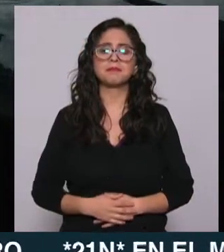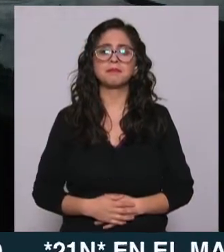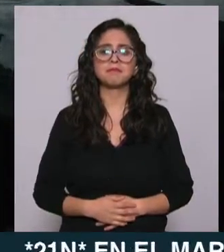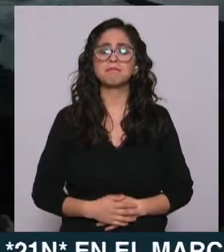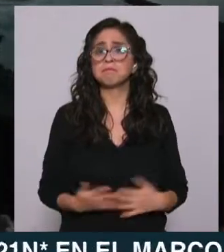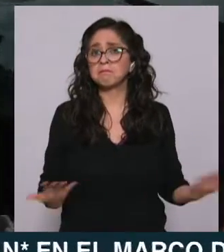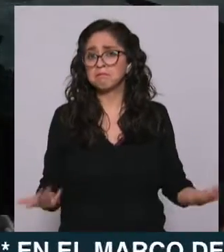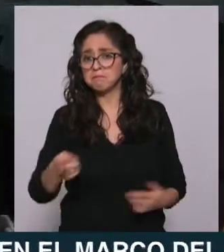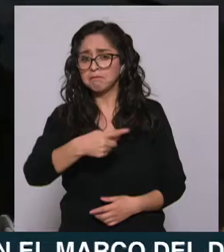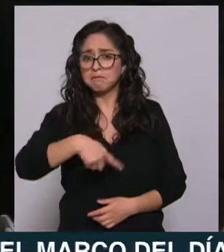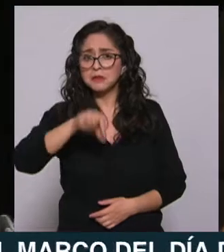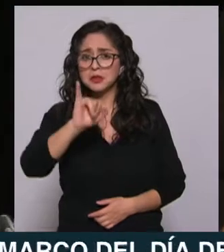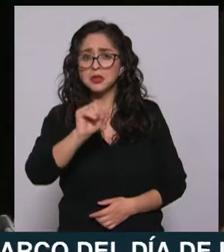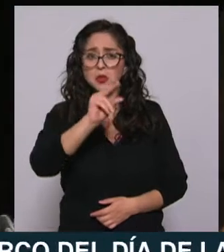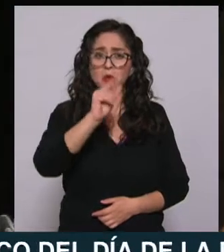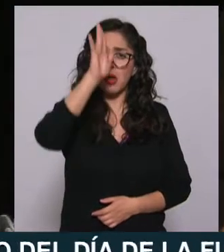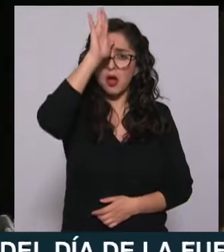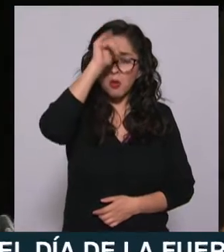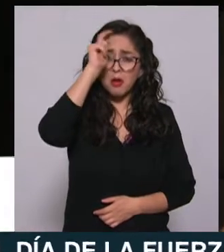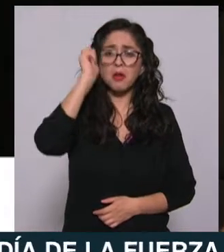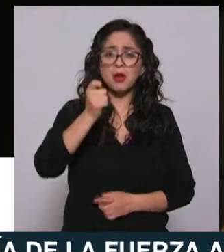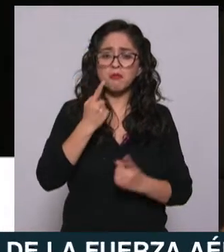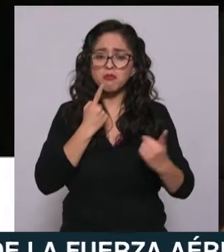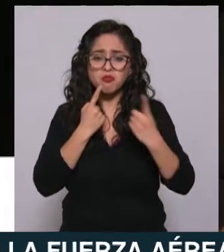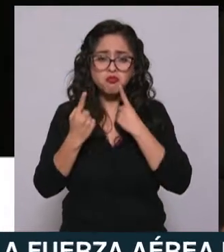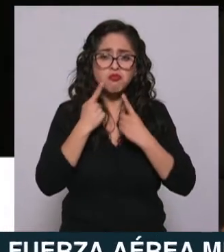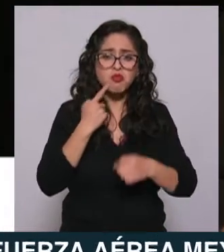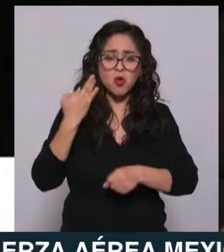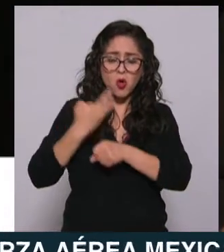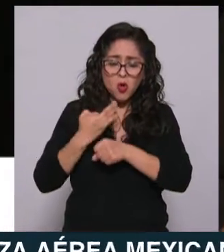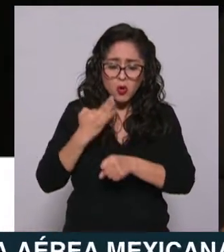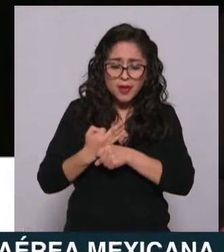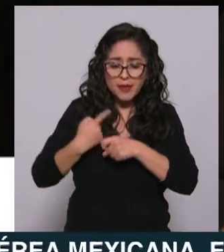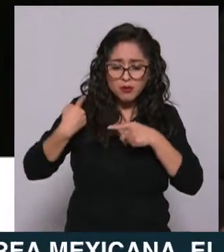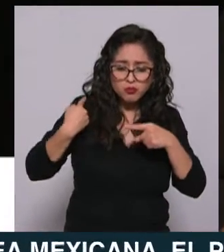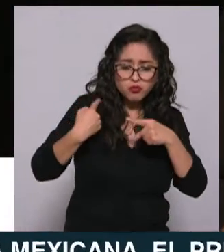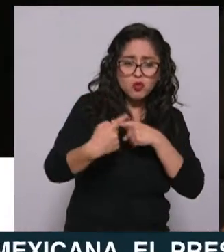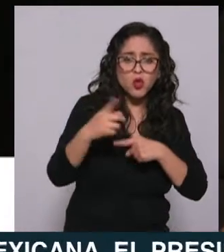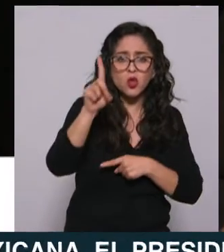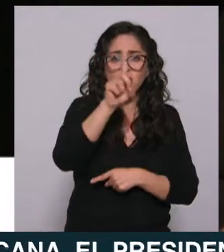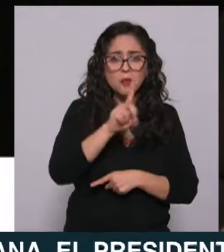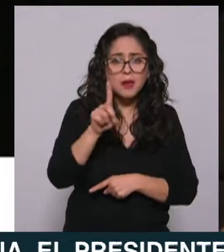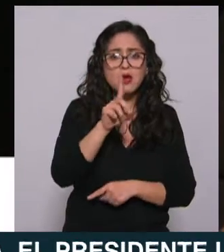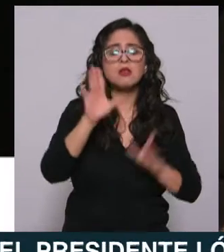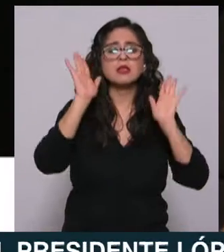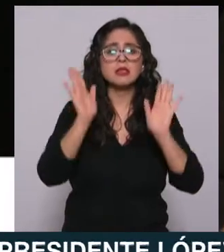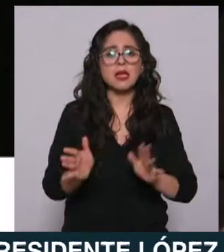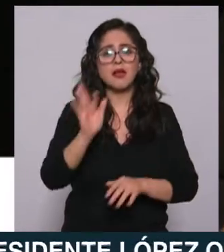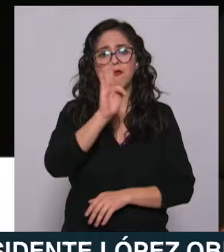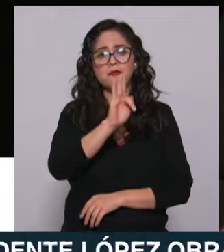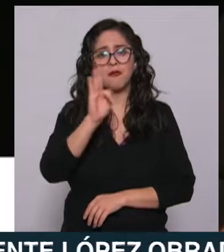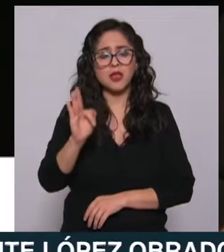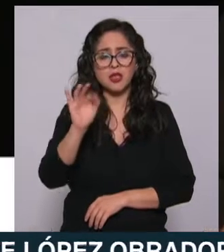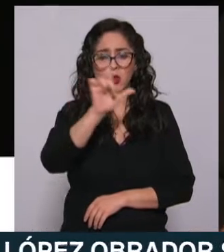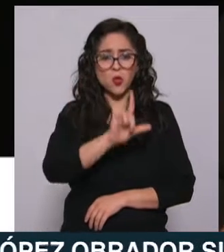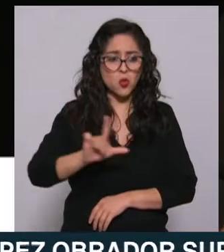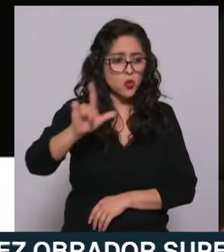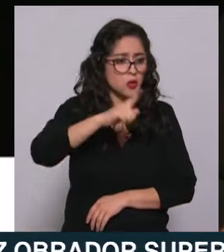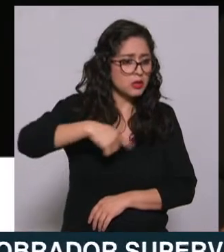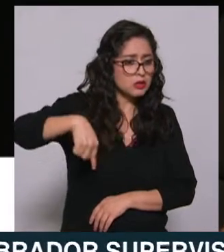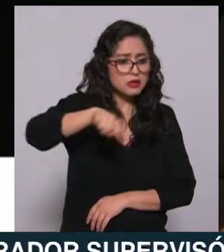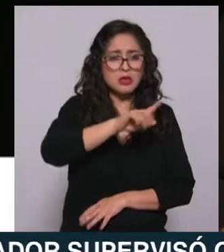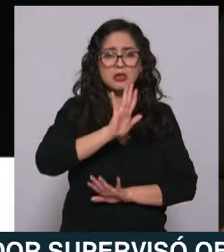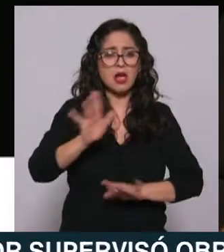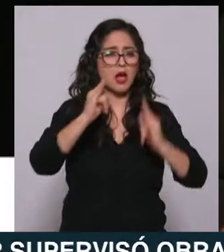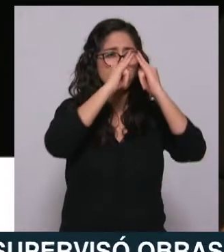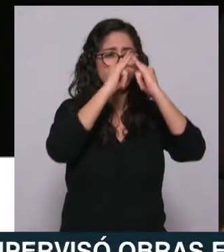Mesa permanente a partir de mañana y hasta el domingo. El lunes hacemos el compromiso de ya estar todos en las carpas